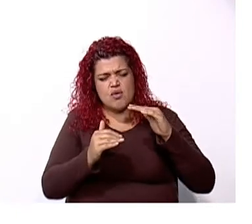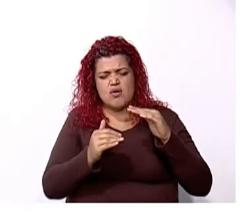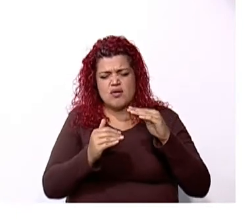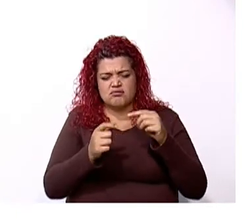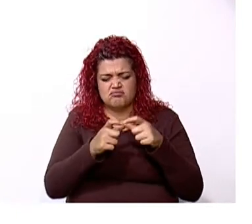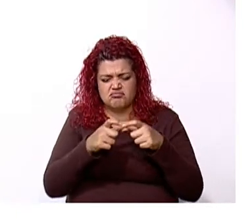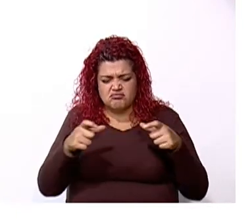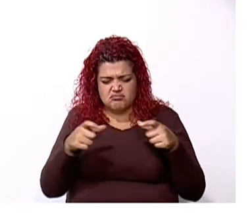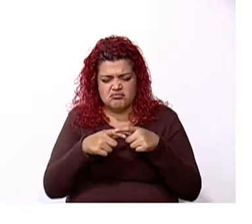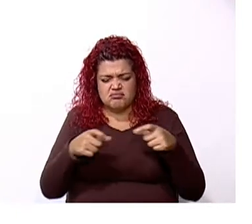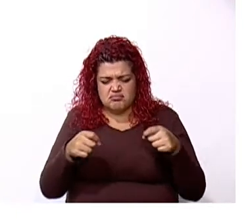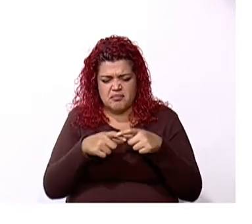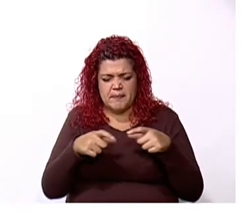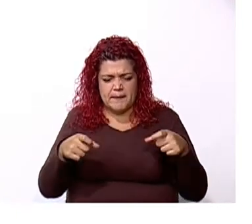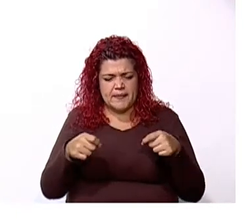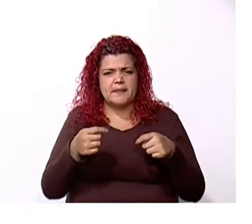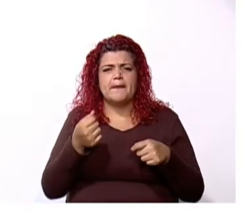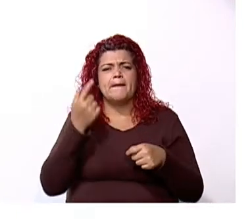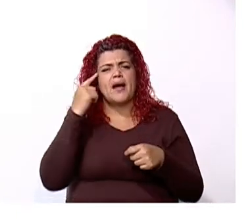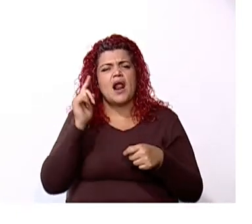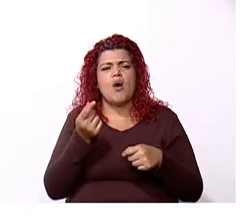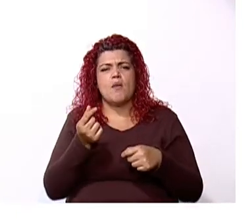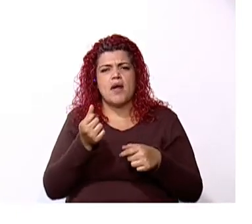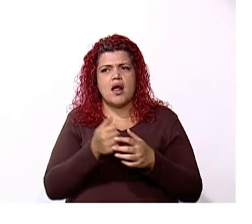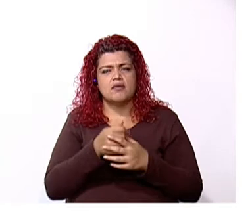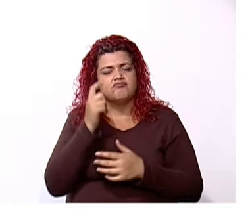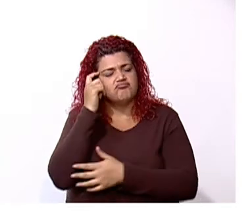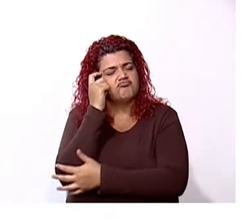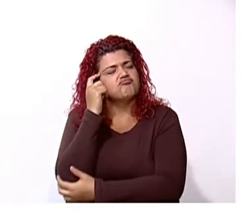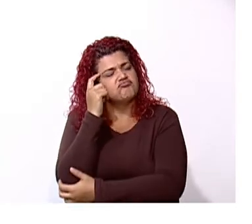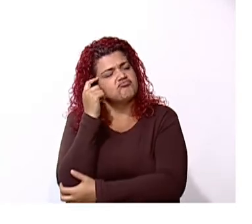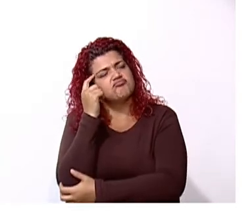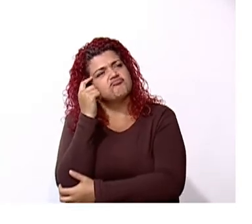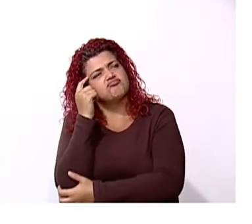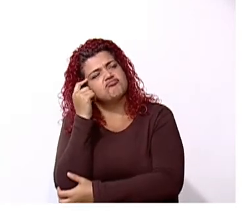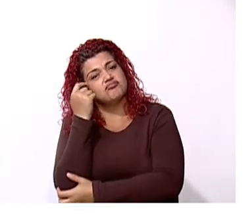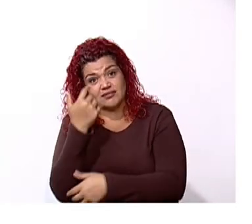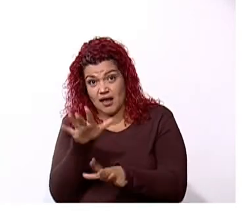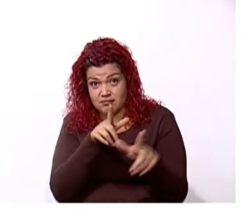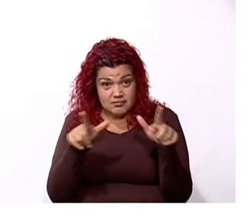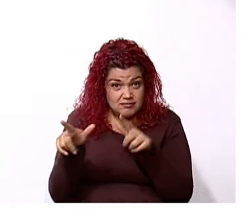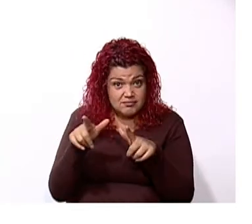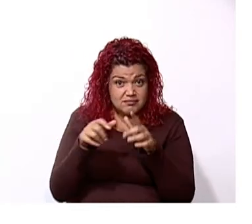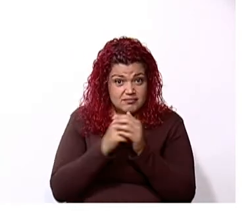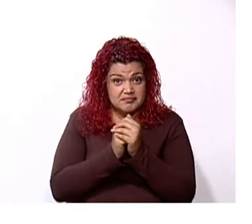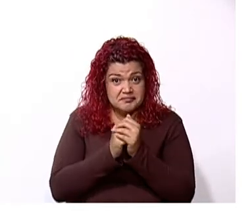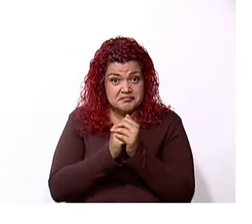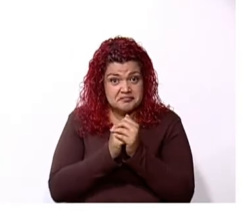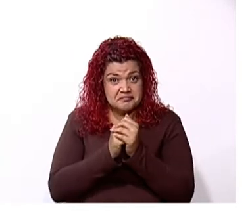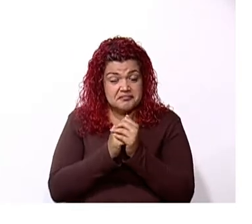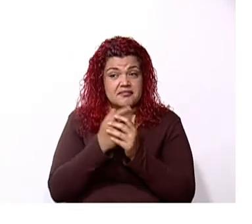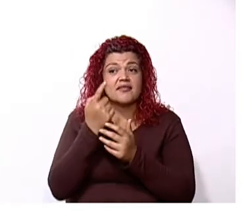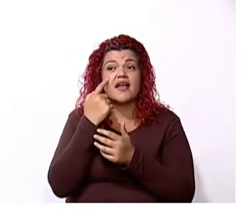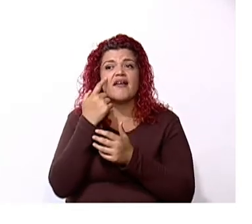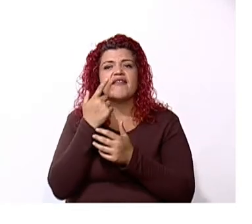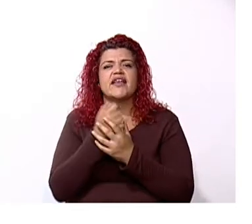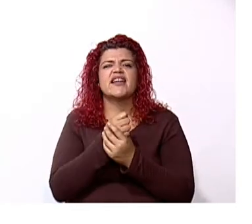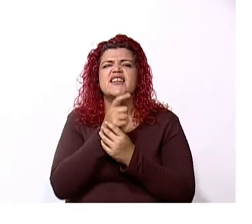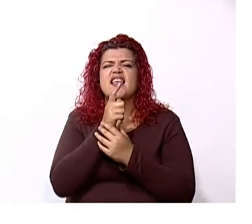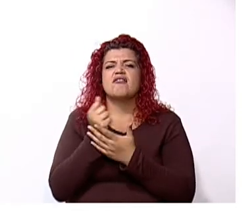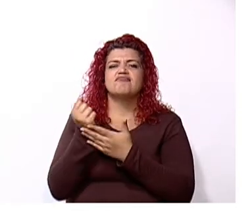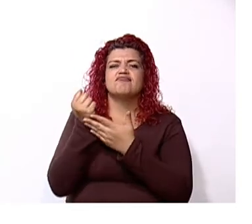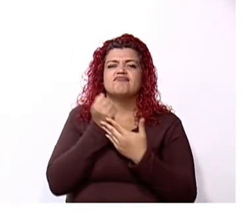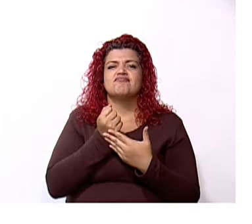necesita para comprarla? Vamos pensando. ¿Lo tienen? Vamos a ver quién me sopla por